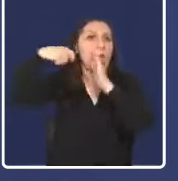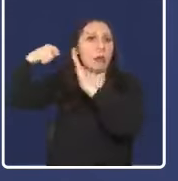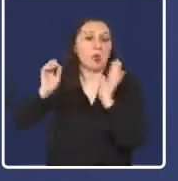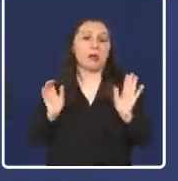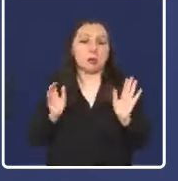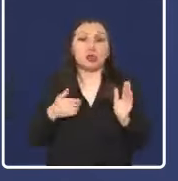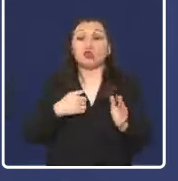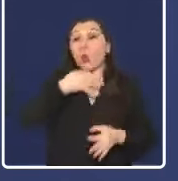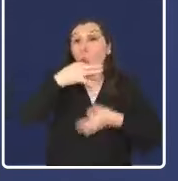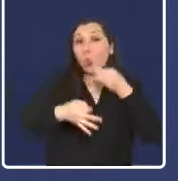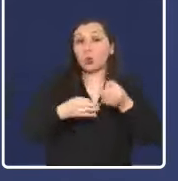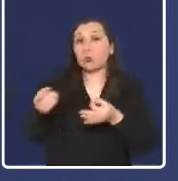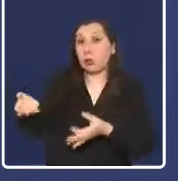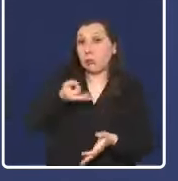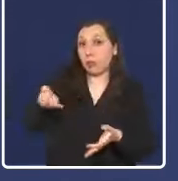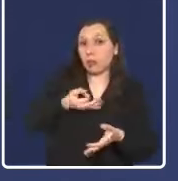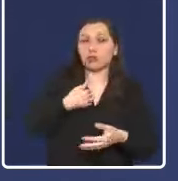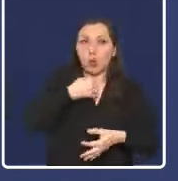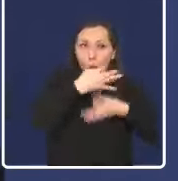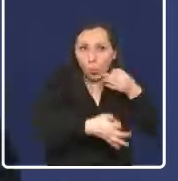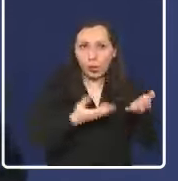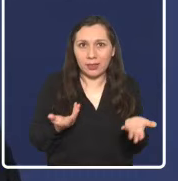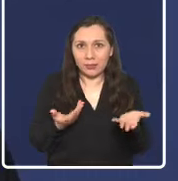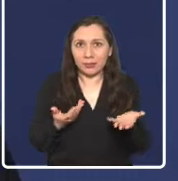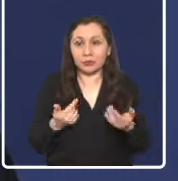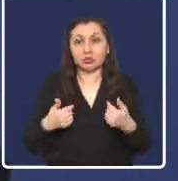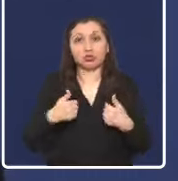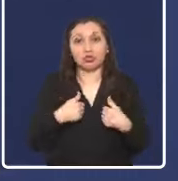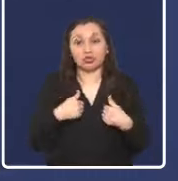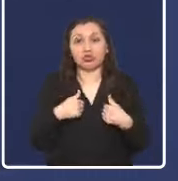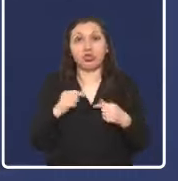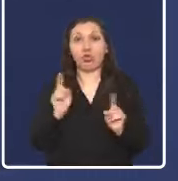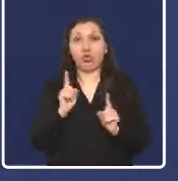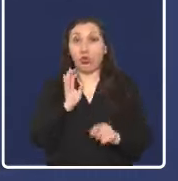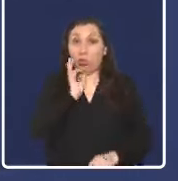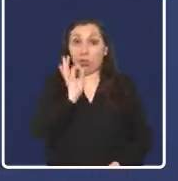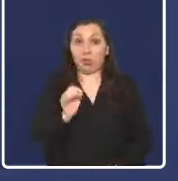contando textual todo lo que se me dijo. Porque la cosa,